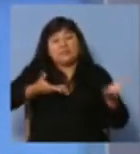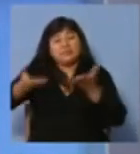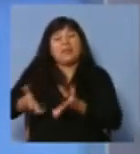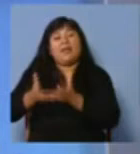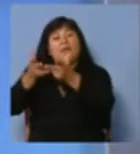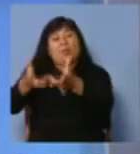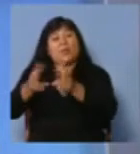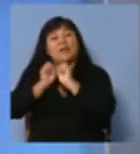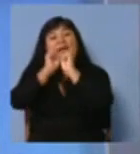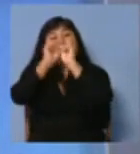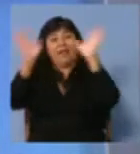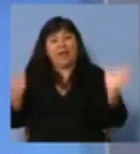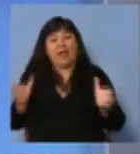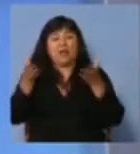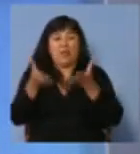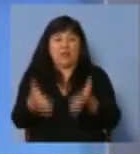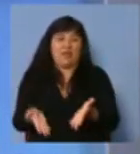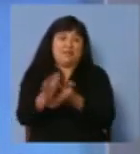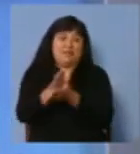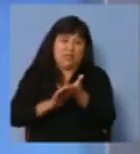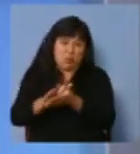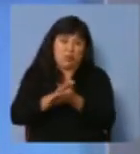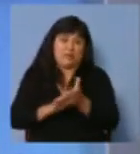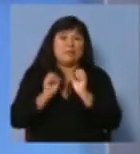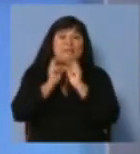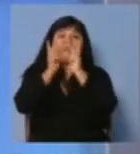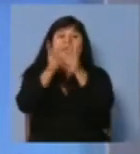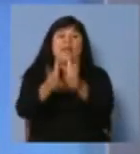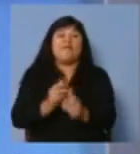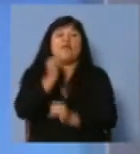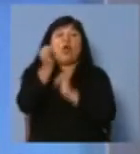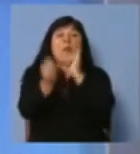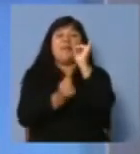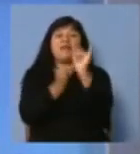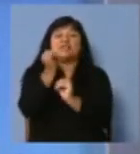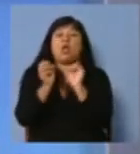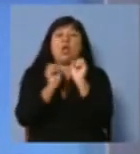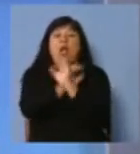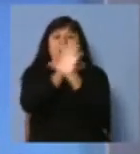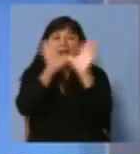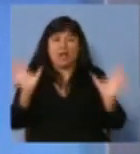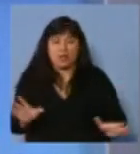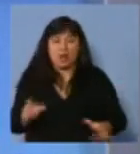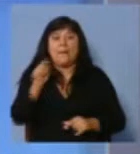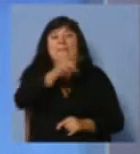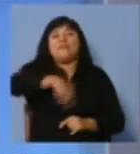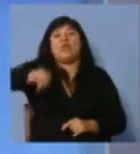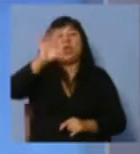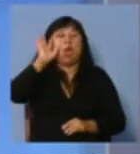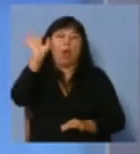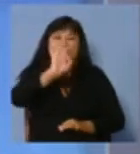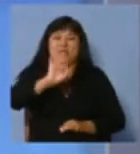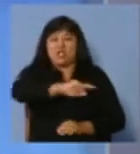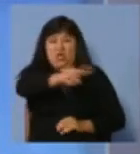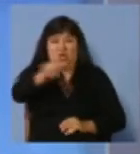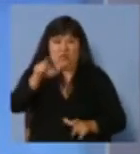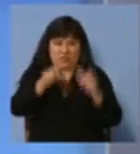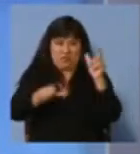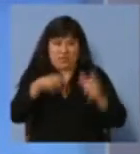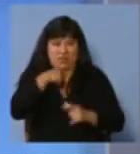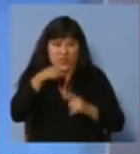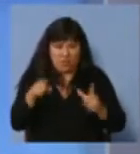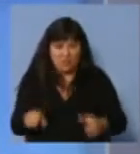de modo que podamos informar adecuadamente a la opinión pública y recordar también